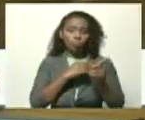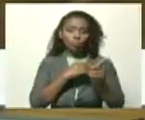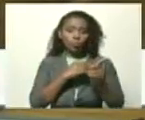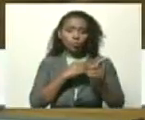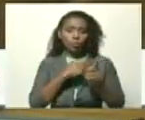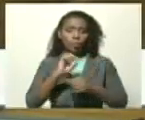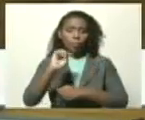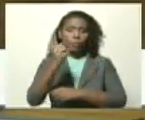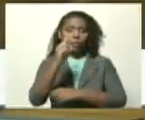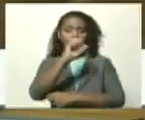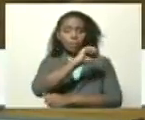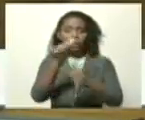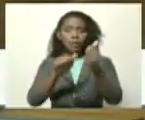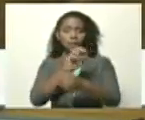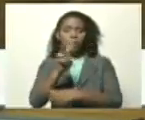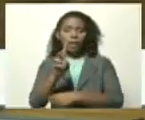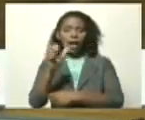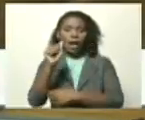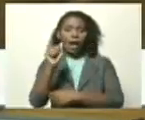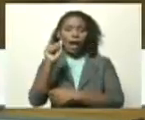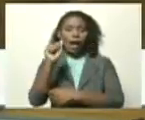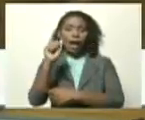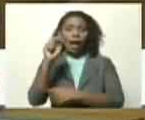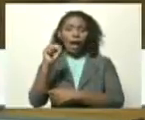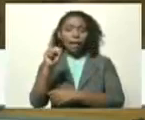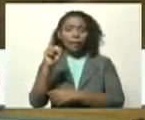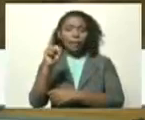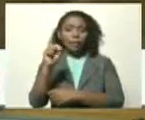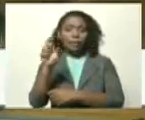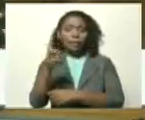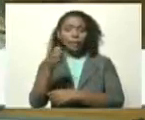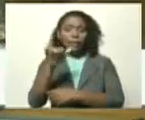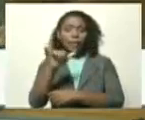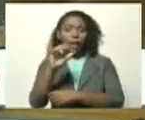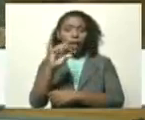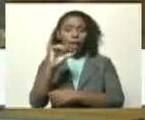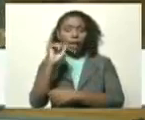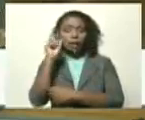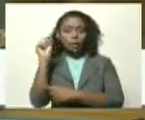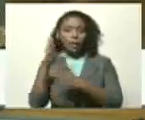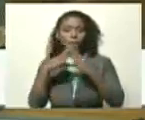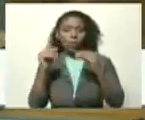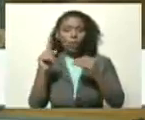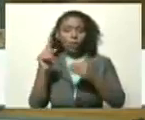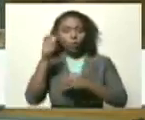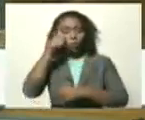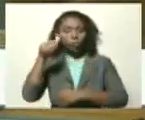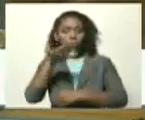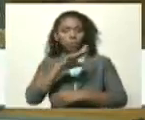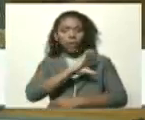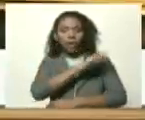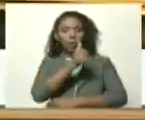primera vicepresidencia, Angeli Tamayo. Es todo, ciudadano director de debate.